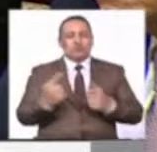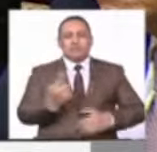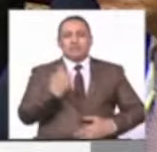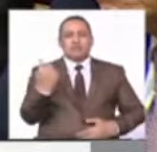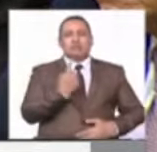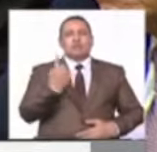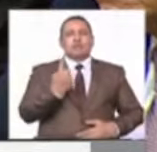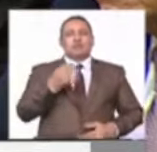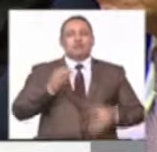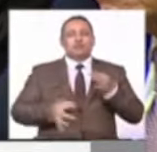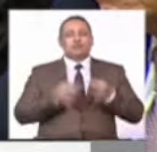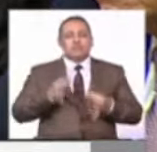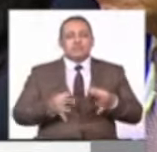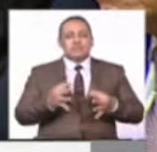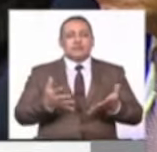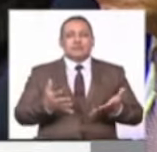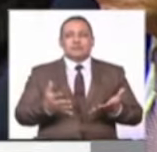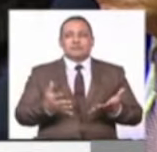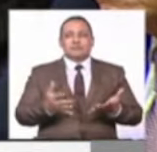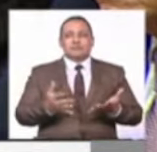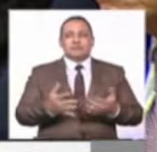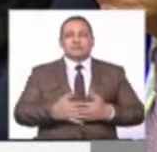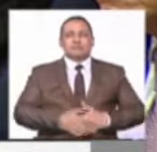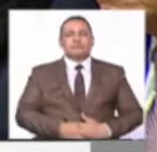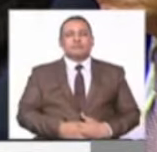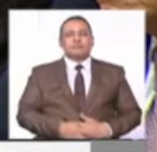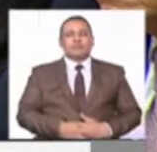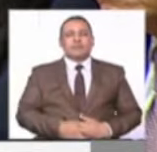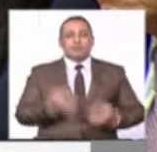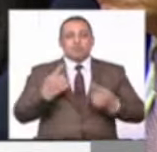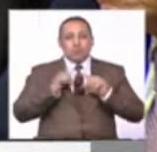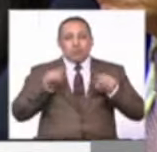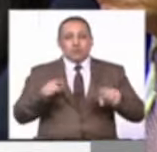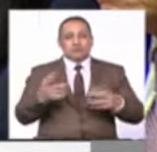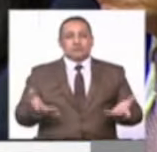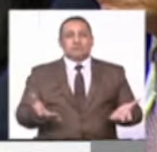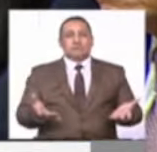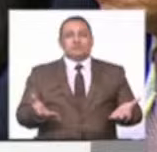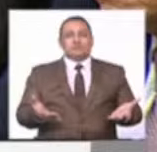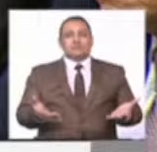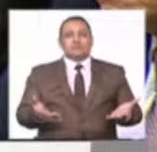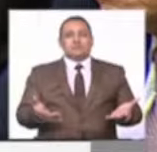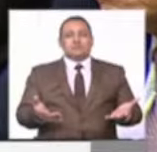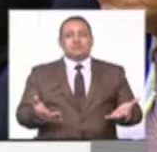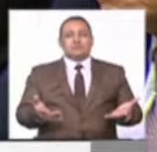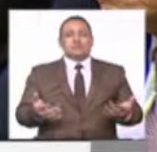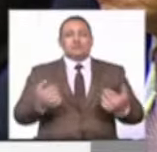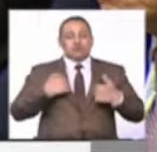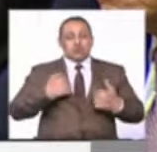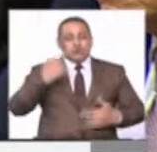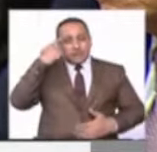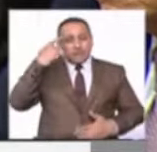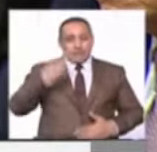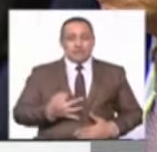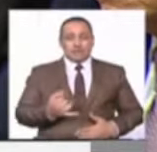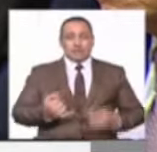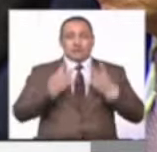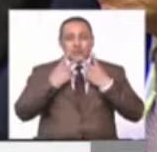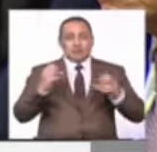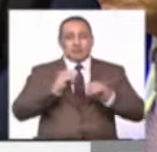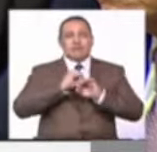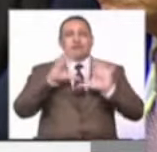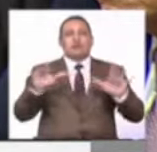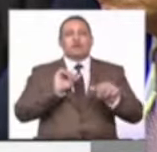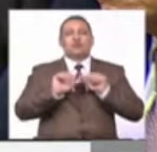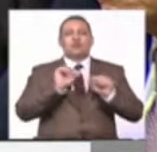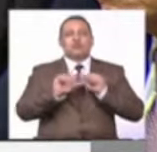nacional de Justicia por ello consideré de forma conjunta los